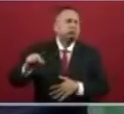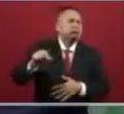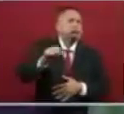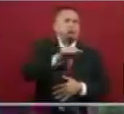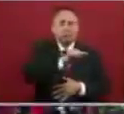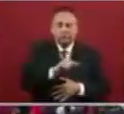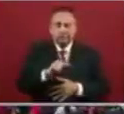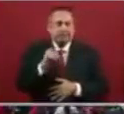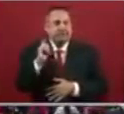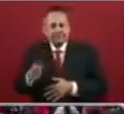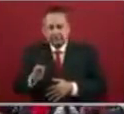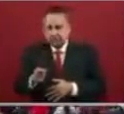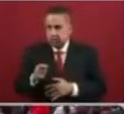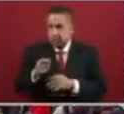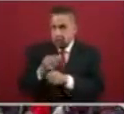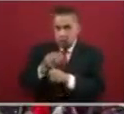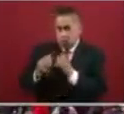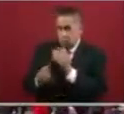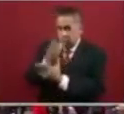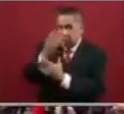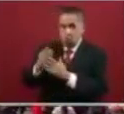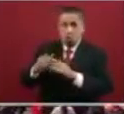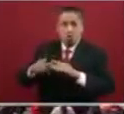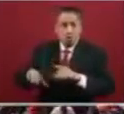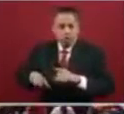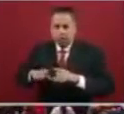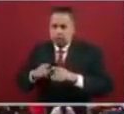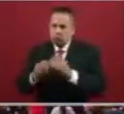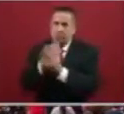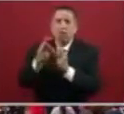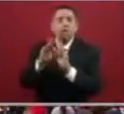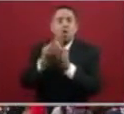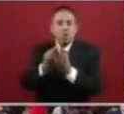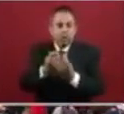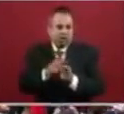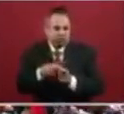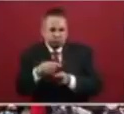este nuevo método de entregar